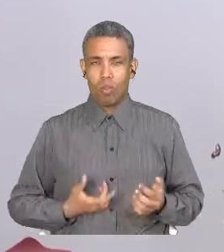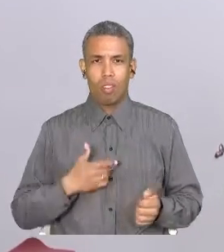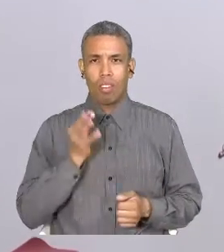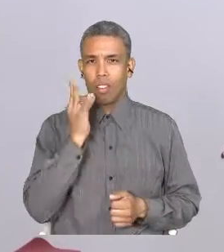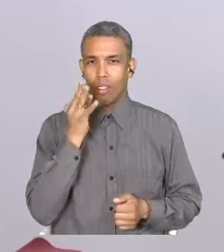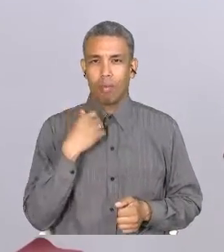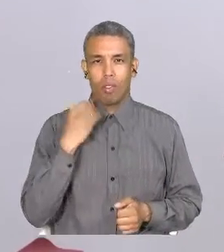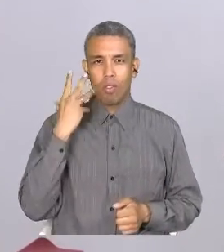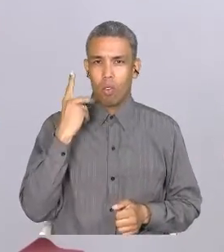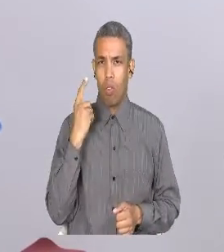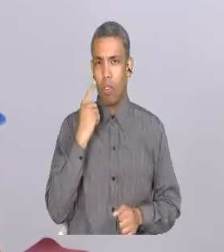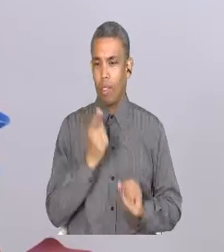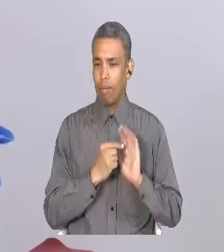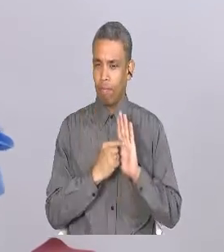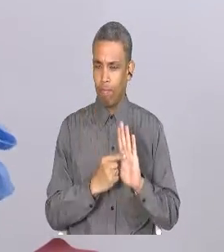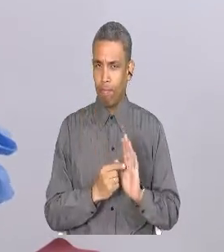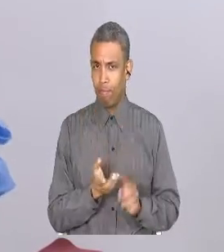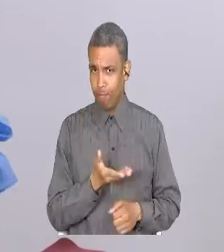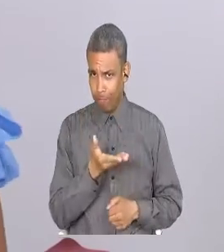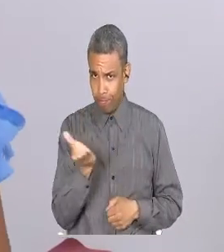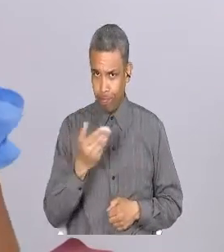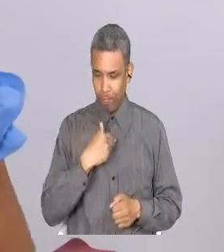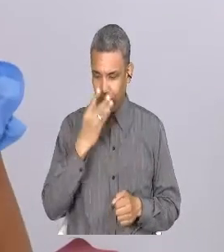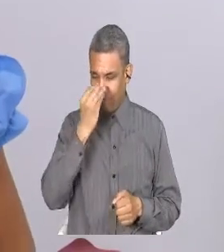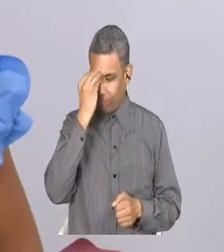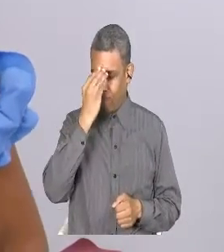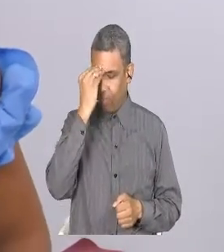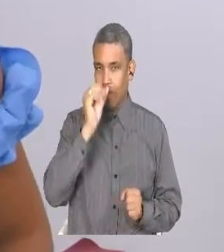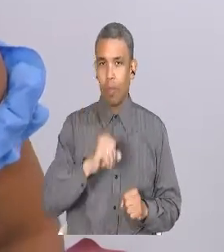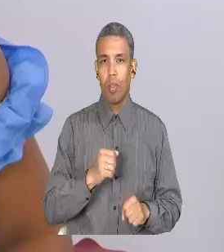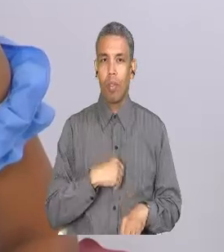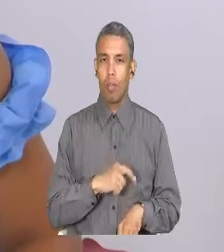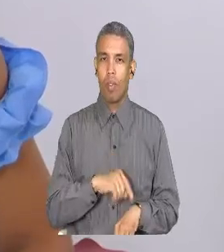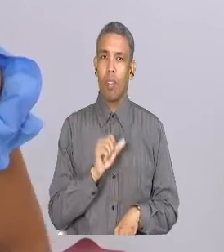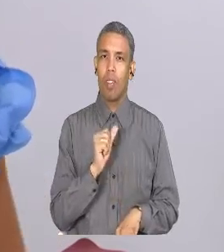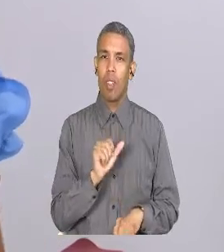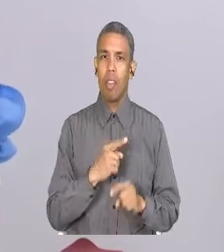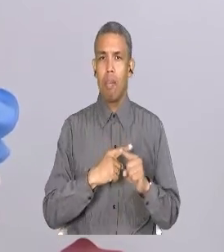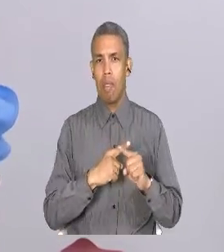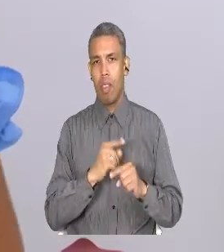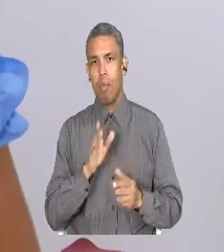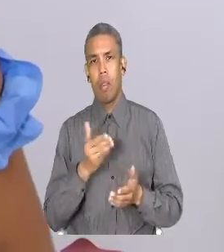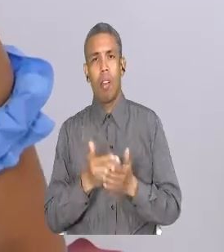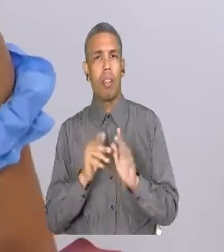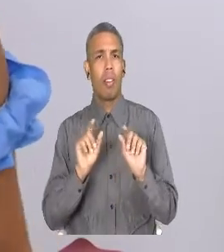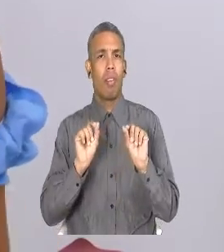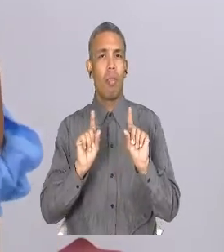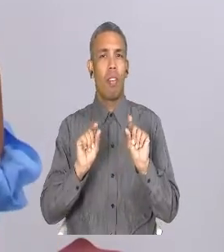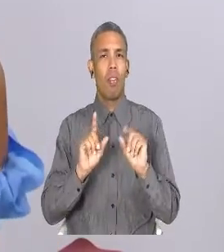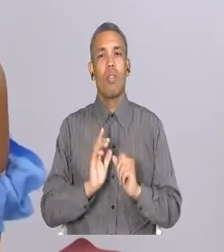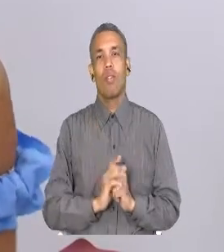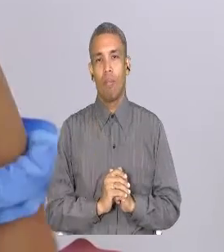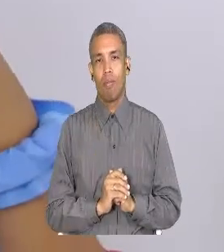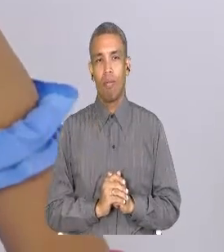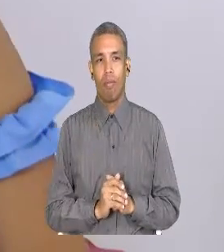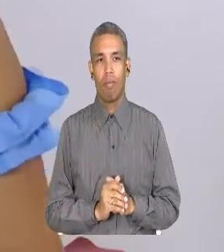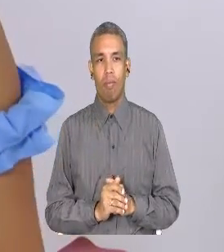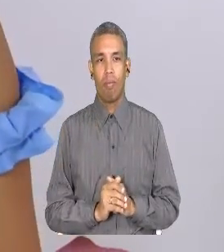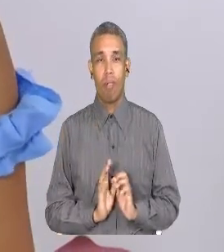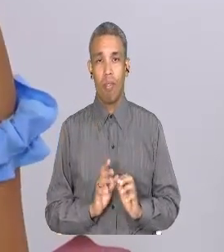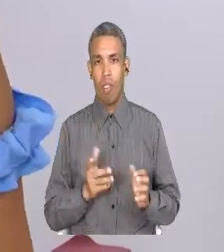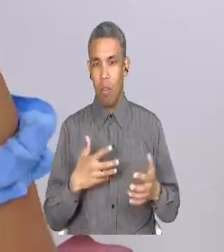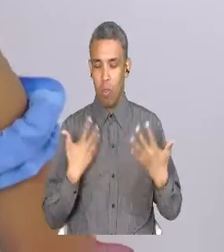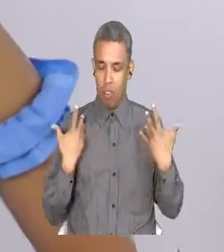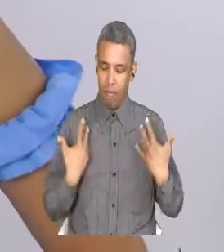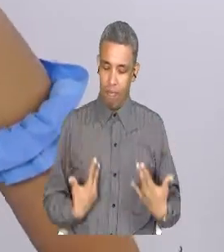traemos a todos ustedes aquí de 10:30 a 11:00 de la mañana, por supuesto a través de Enlace Televisión. Quiero de entrada mostrarles mi pinta aquí para que